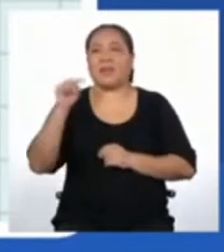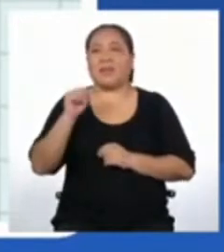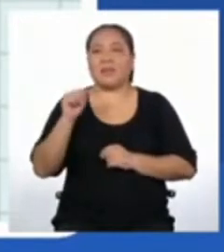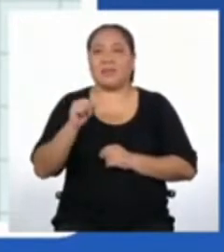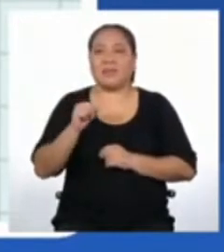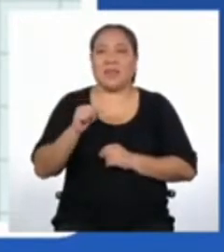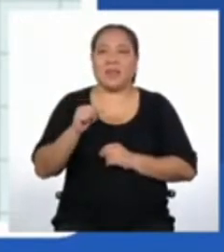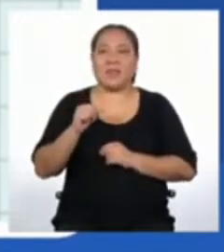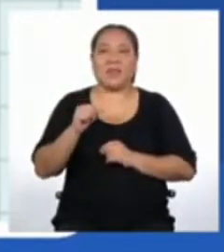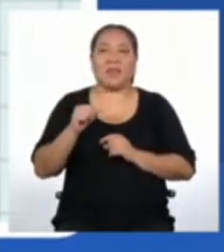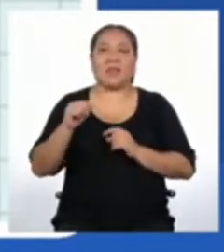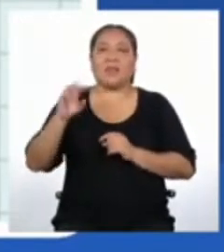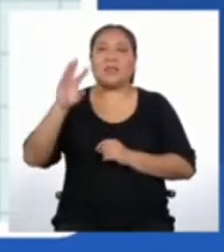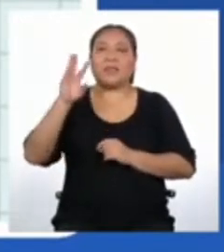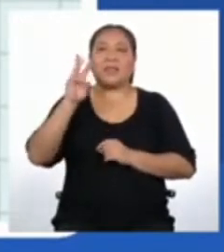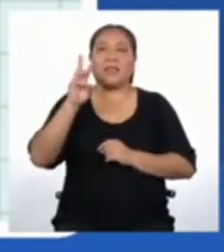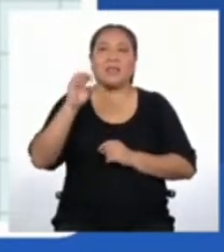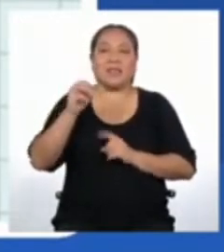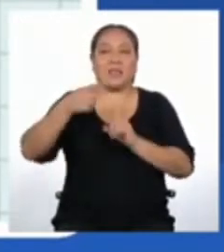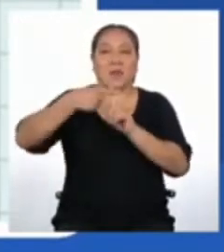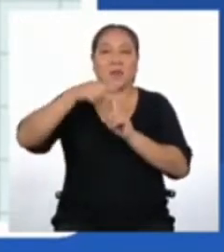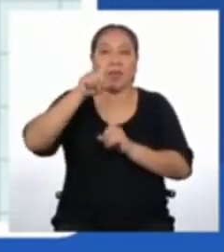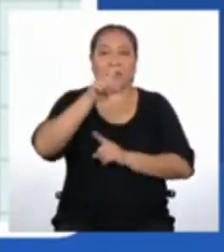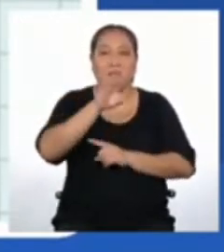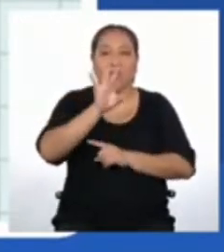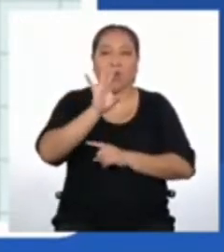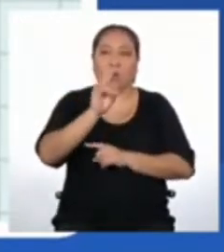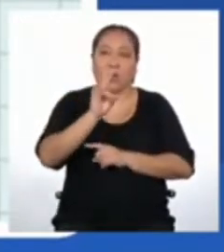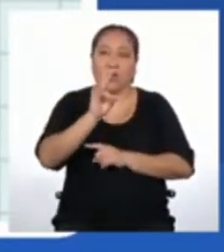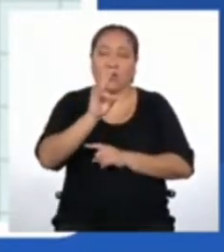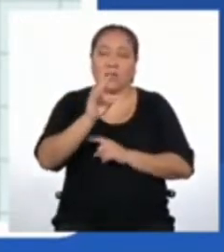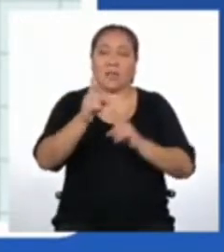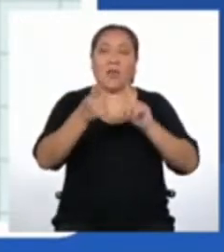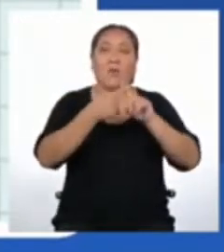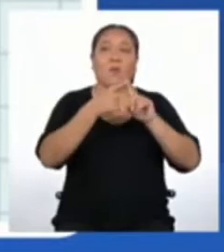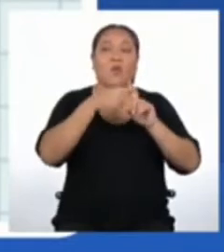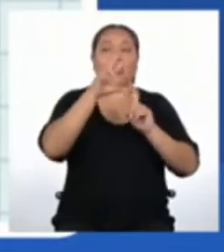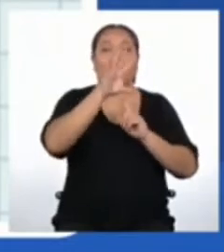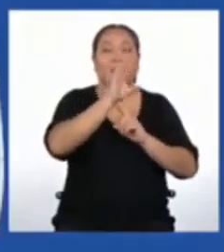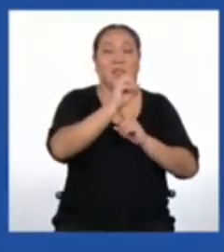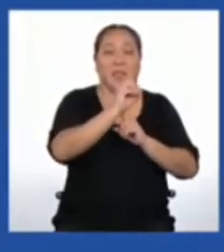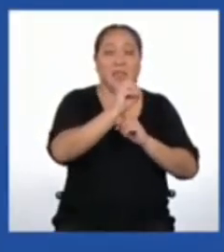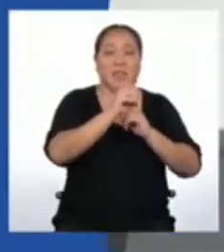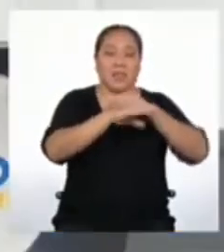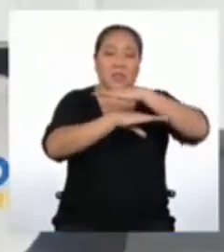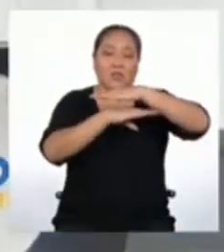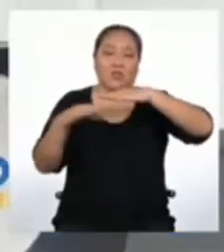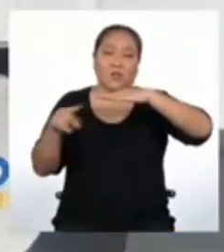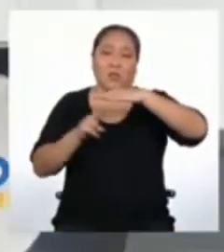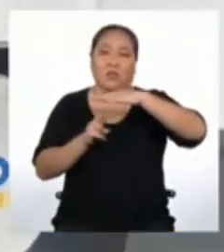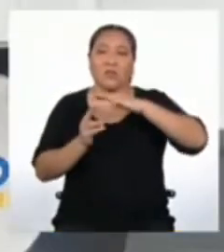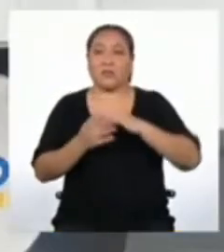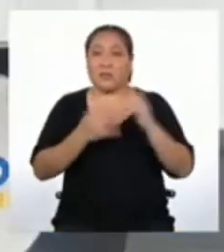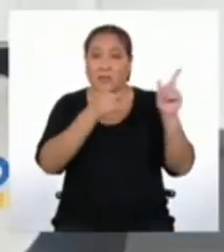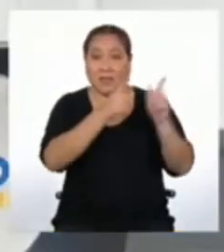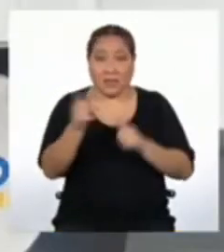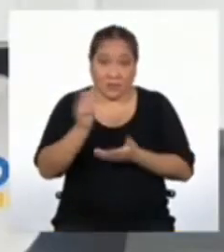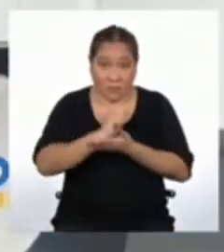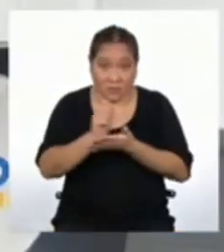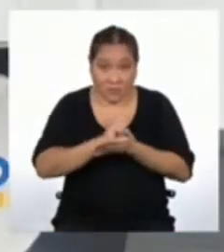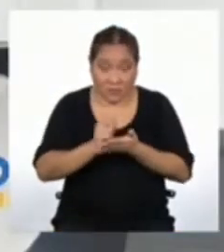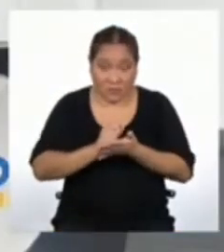es igual a la suma de 60 más 147 dividido entre 2 y multiplicado por 30. ¿Listas y listos para